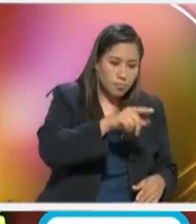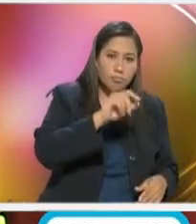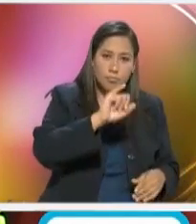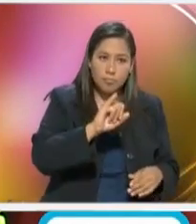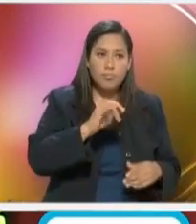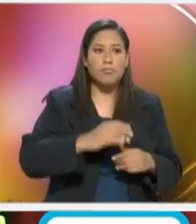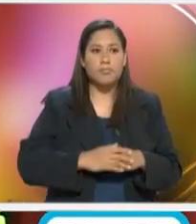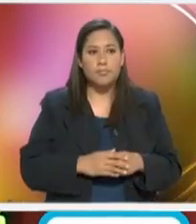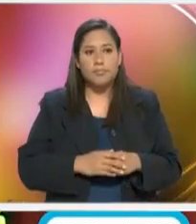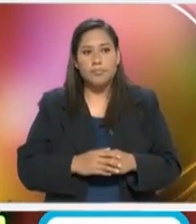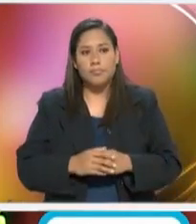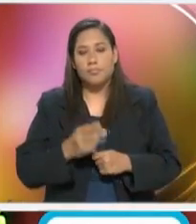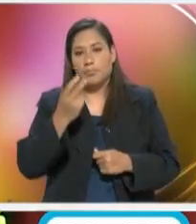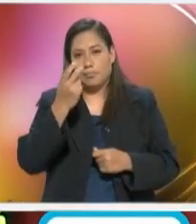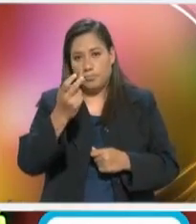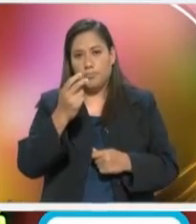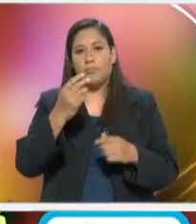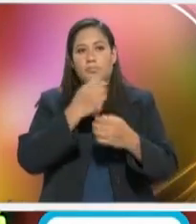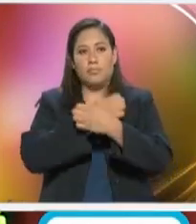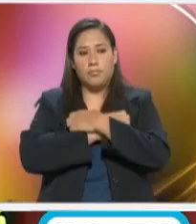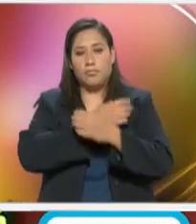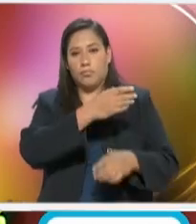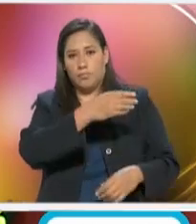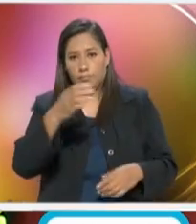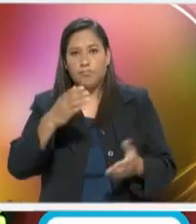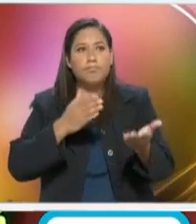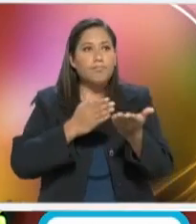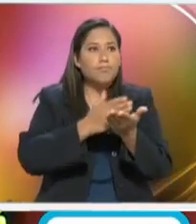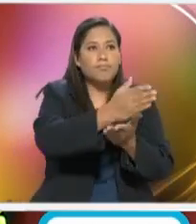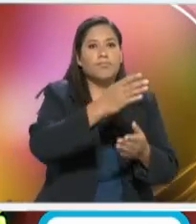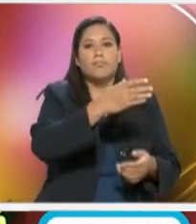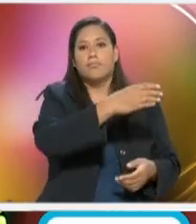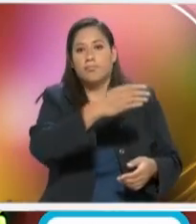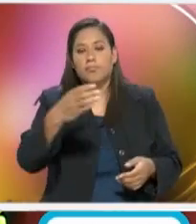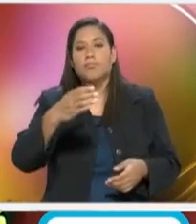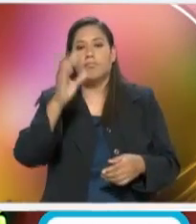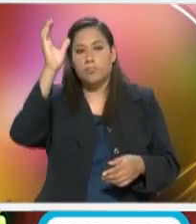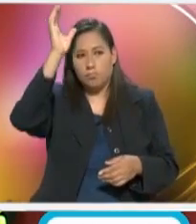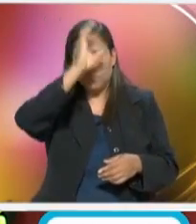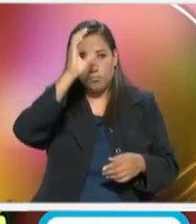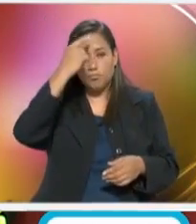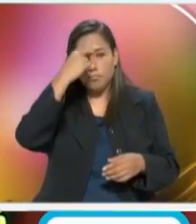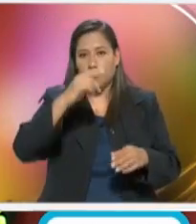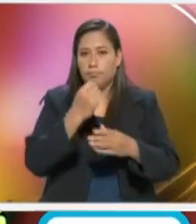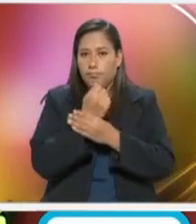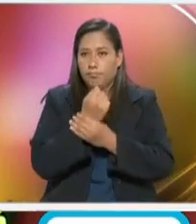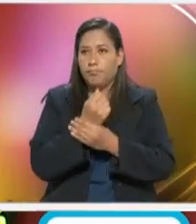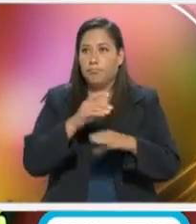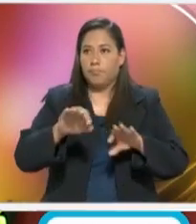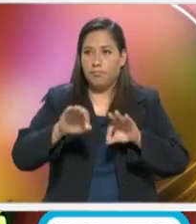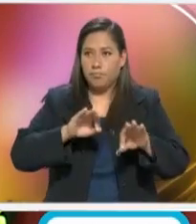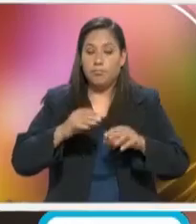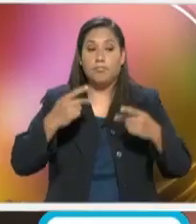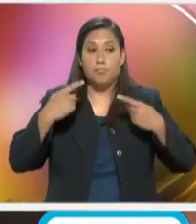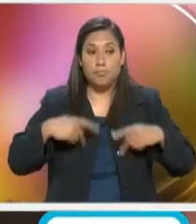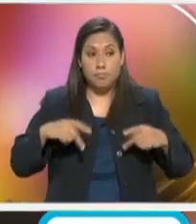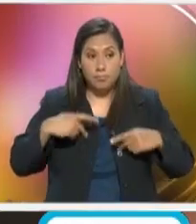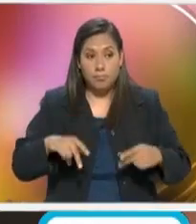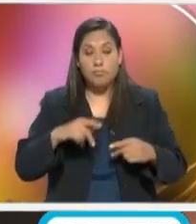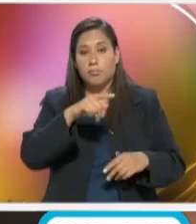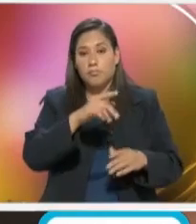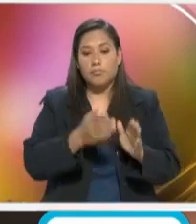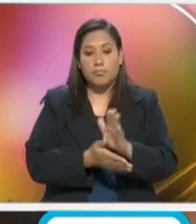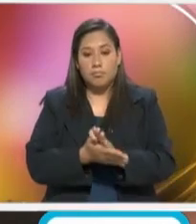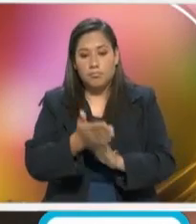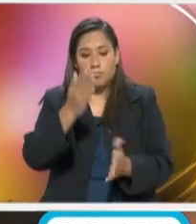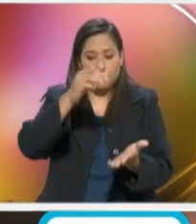Bueno, yo creo que esa es mencionas? la mayor virtud de Educampo, porque Sí. entramos en las comunidades rurales mediante una cultura del trabajo. La gente va a